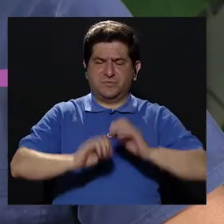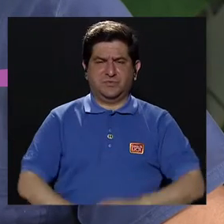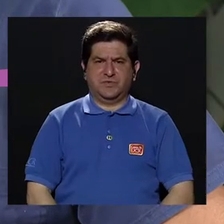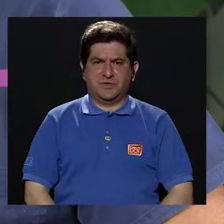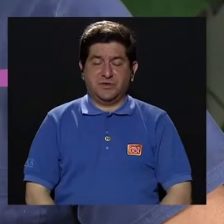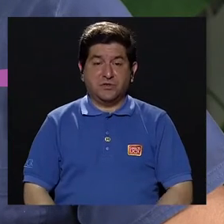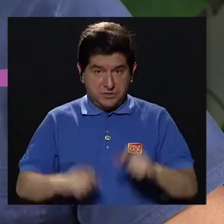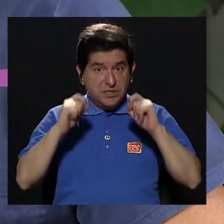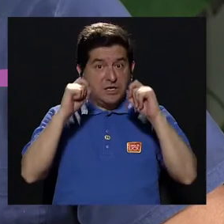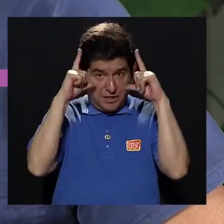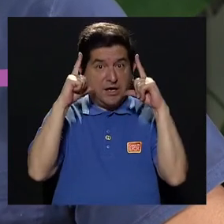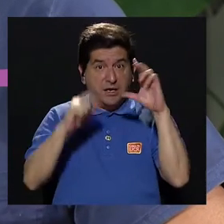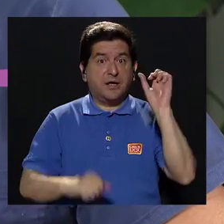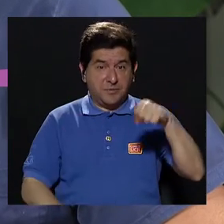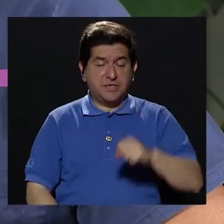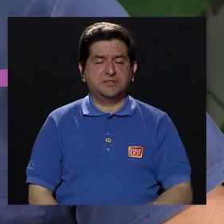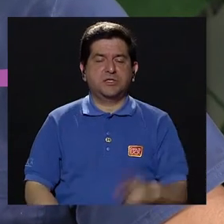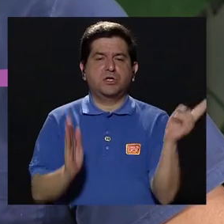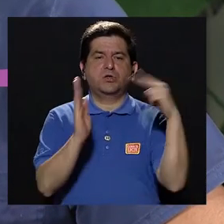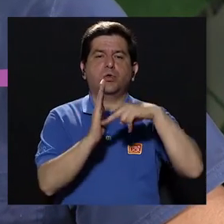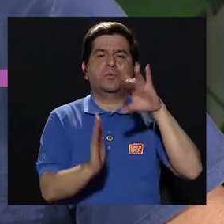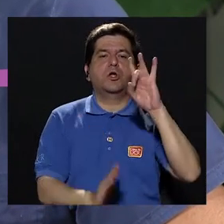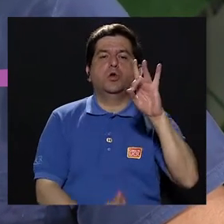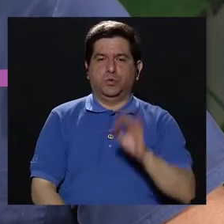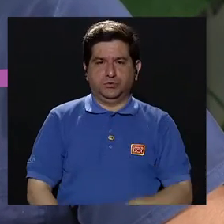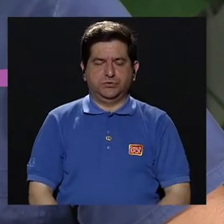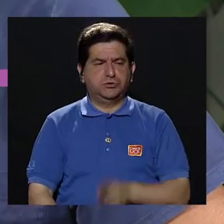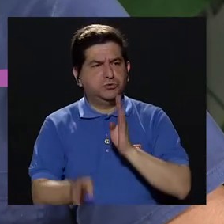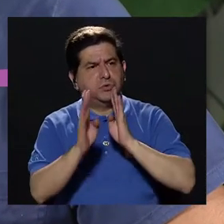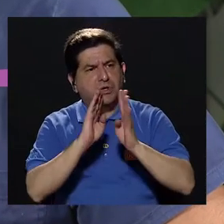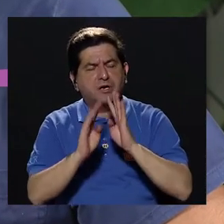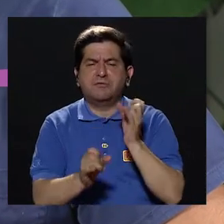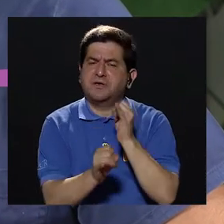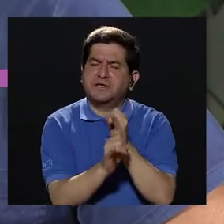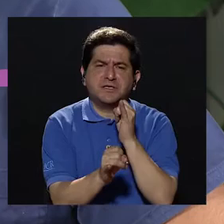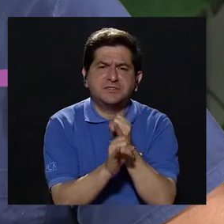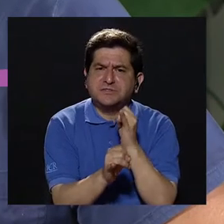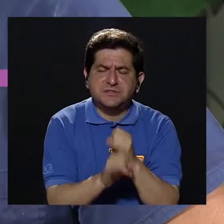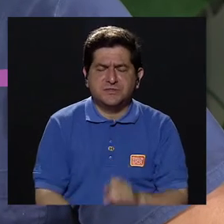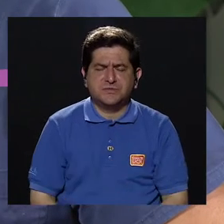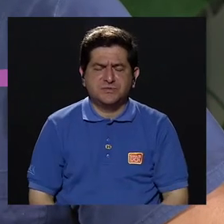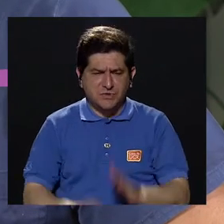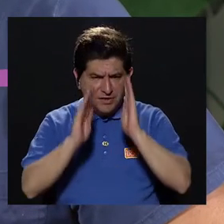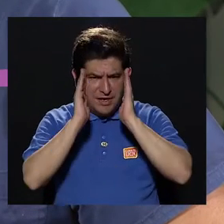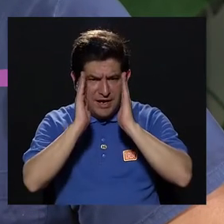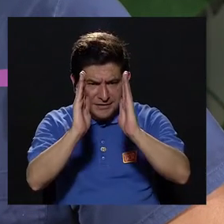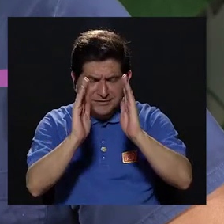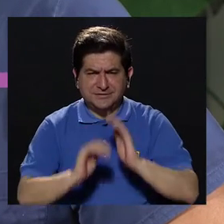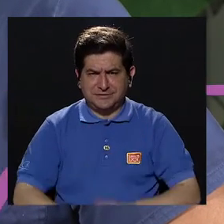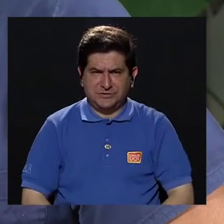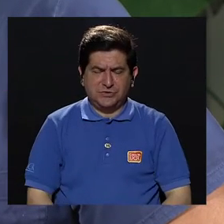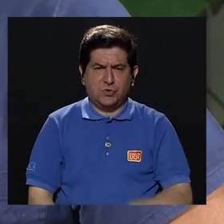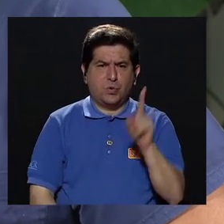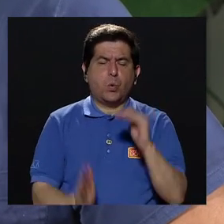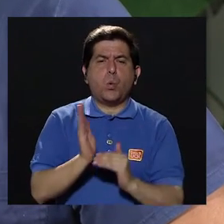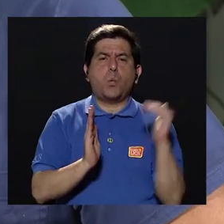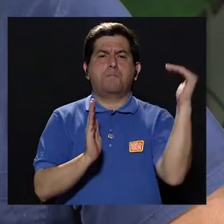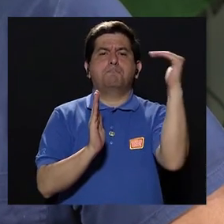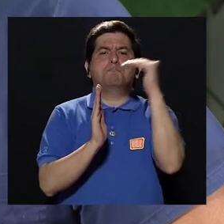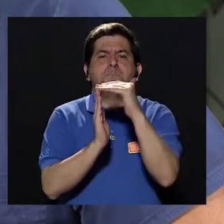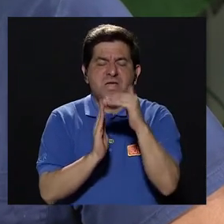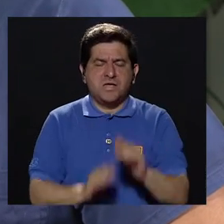son pues alarmantes. Para el 2008 estábamos hablando que la institución atendió más